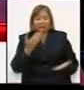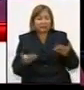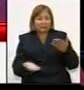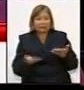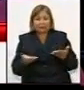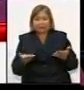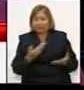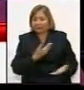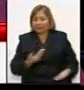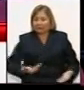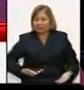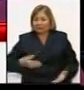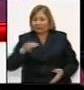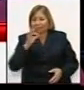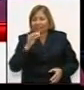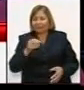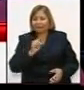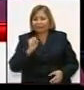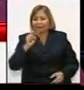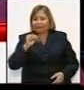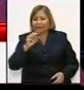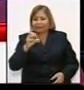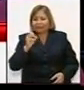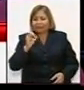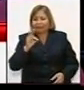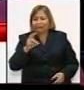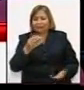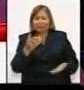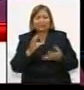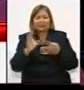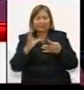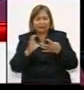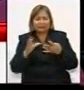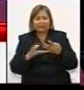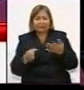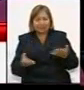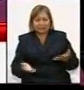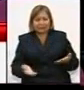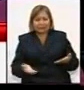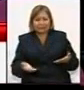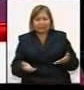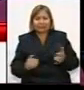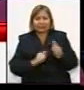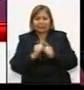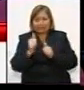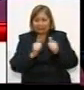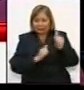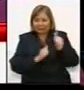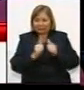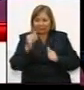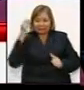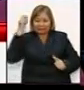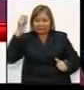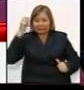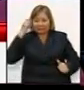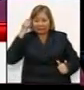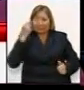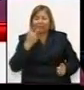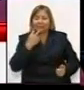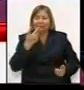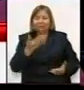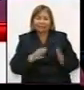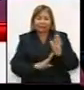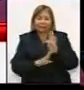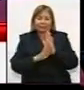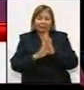actual Congreso se puedan reelegir como senadores. ¿Cuál es el criterio? Eso se llama carrera política. Eso se llama